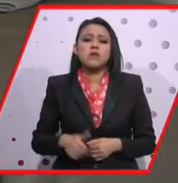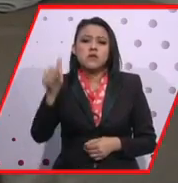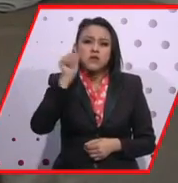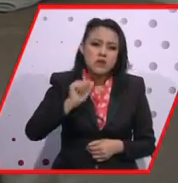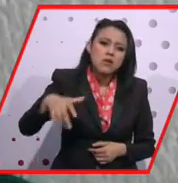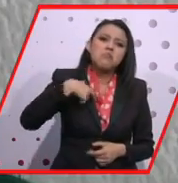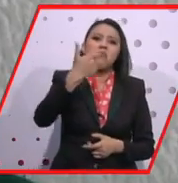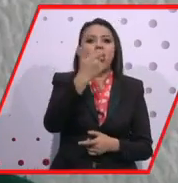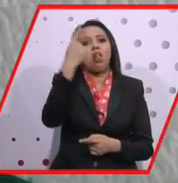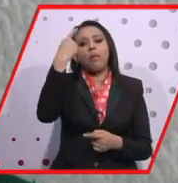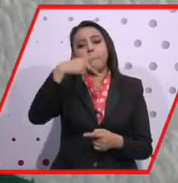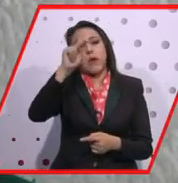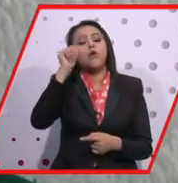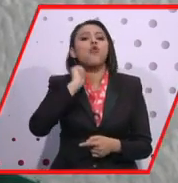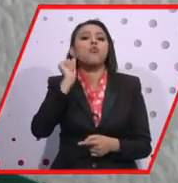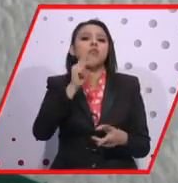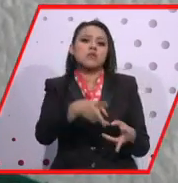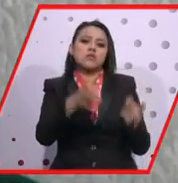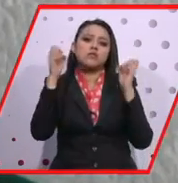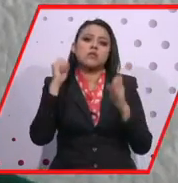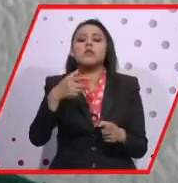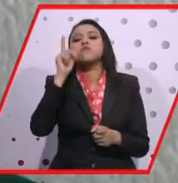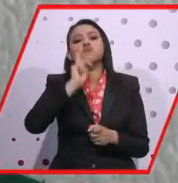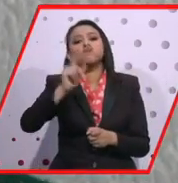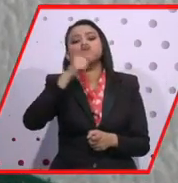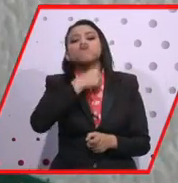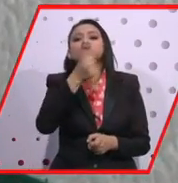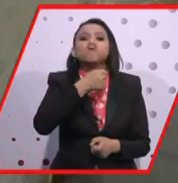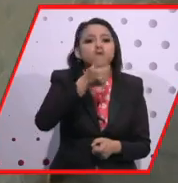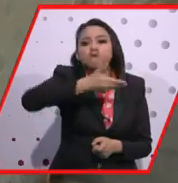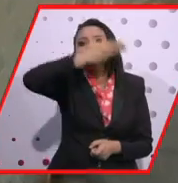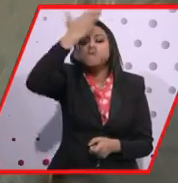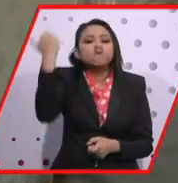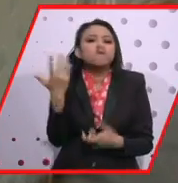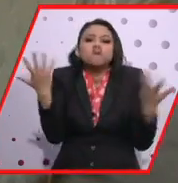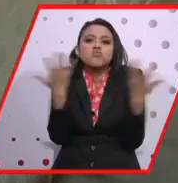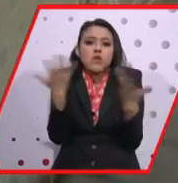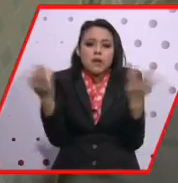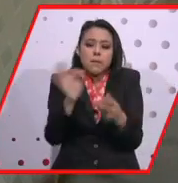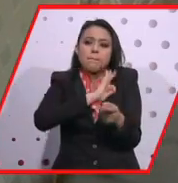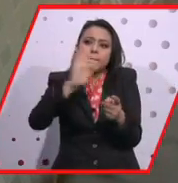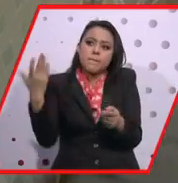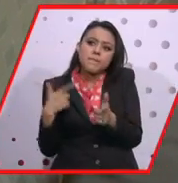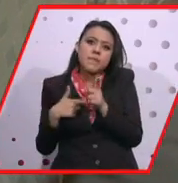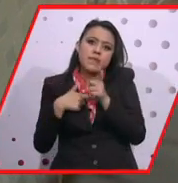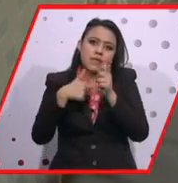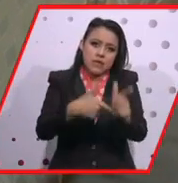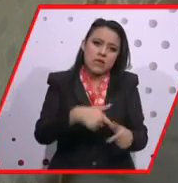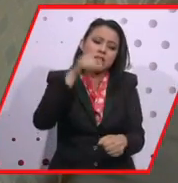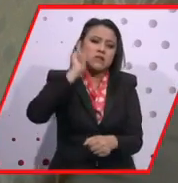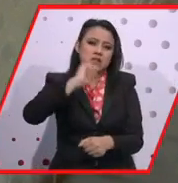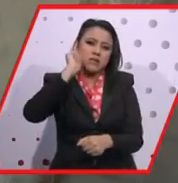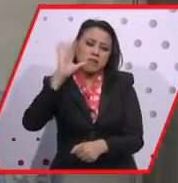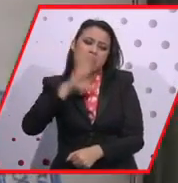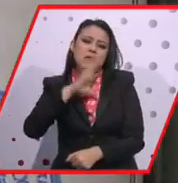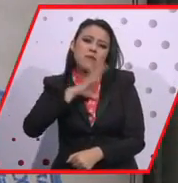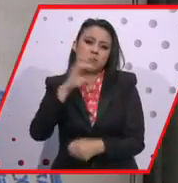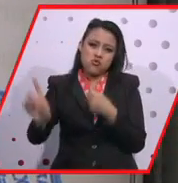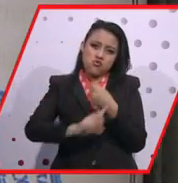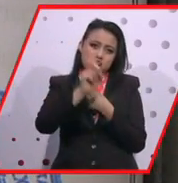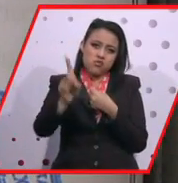en su economía, las mujeres de la tercera edad no tienen ni idea cómo dar el primer paso para salir de un agujero que cada vez se torna más oscuro.